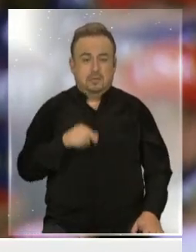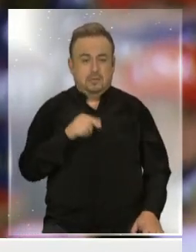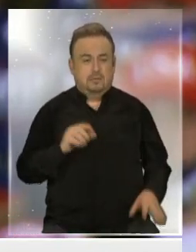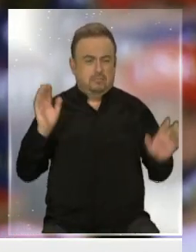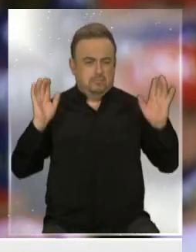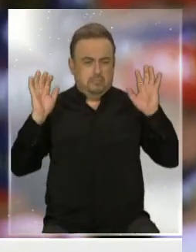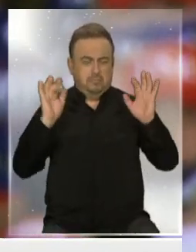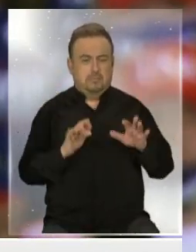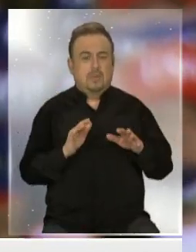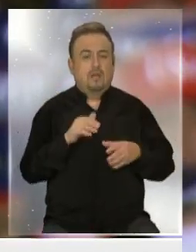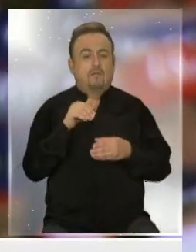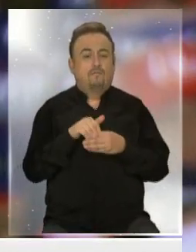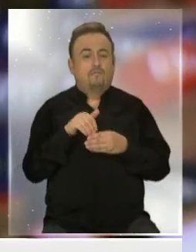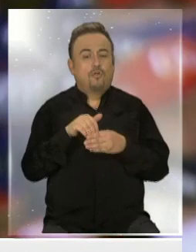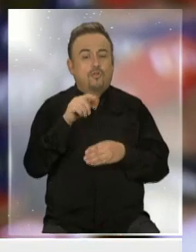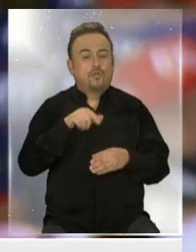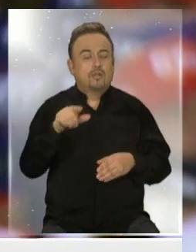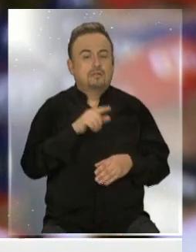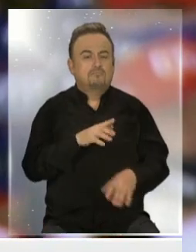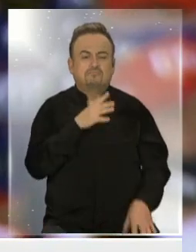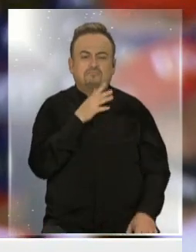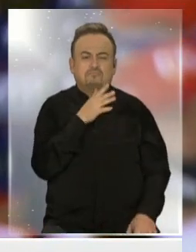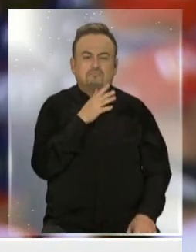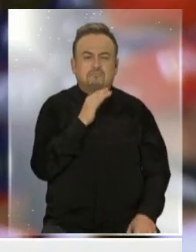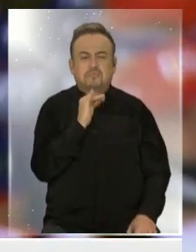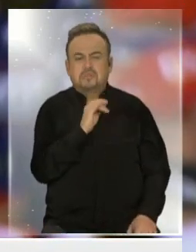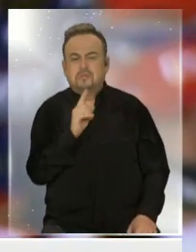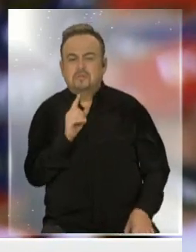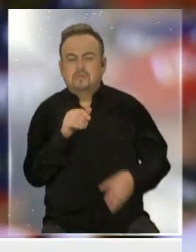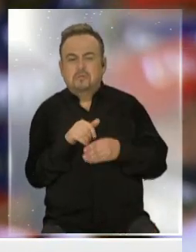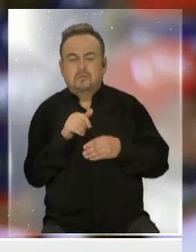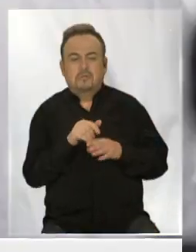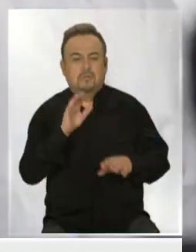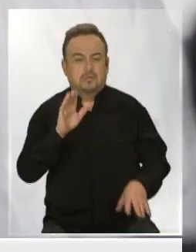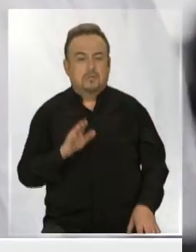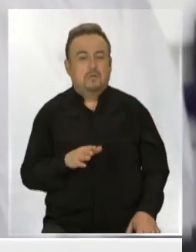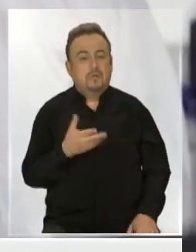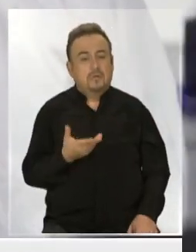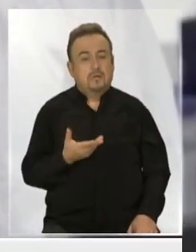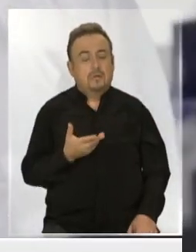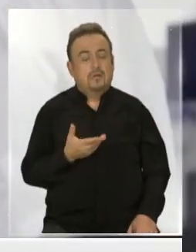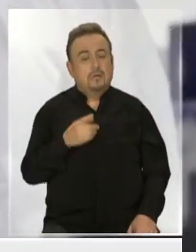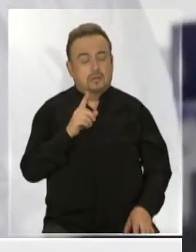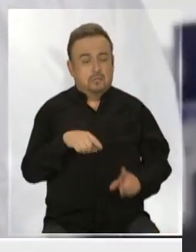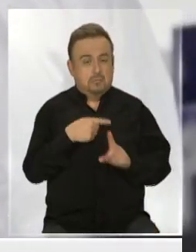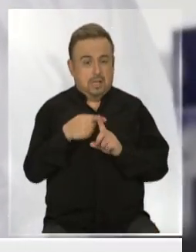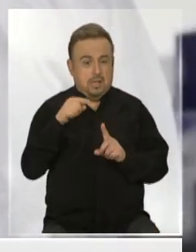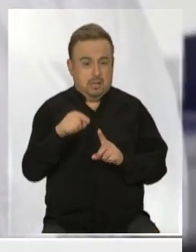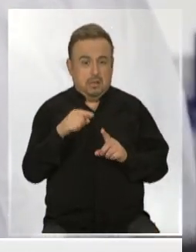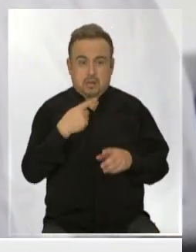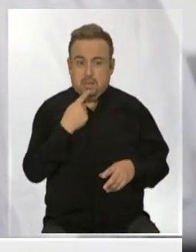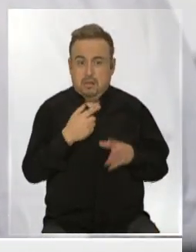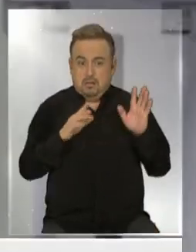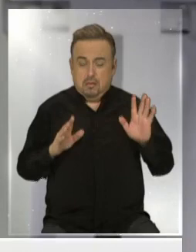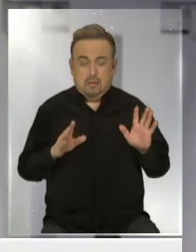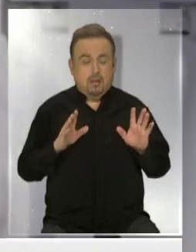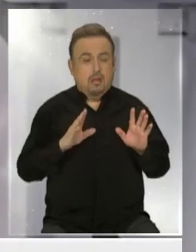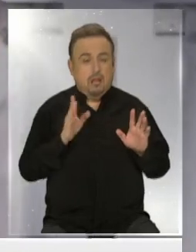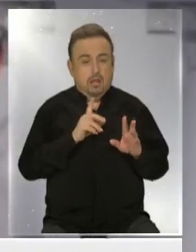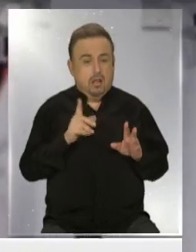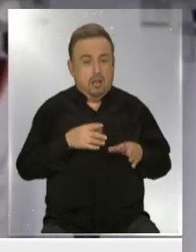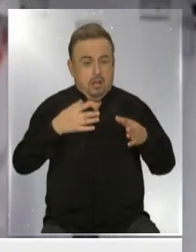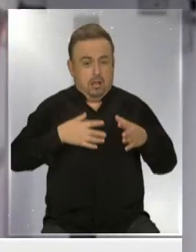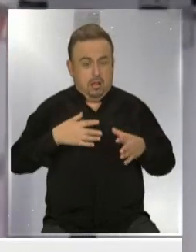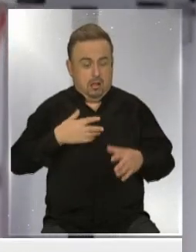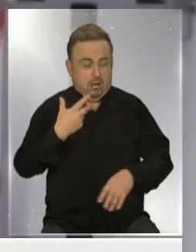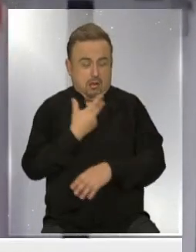evento con votantes indecisos en ABC News. Incluso más, dijo que en caso de que no se llegara a